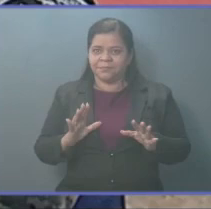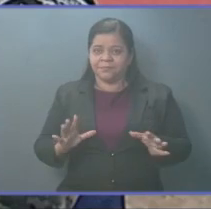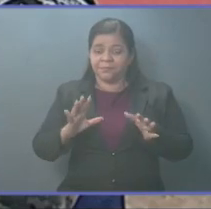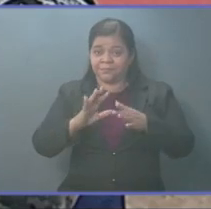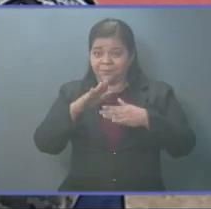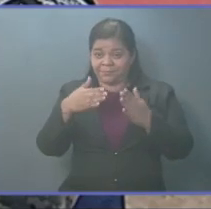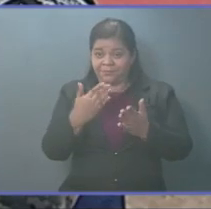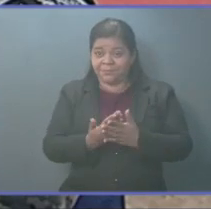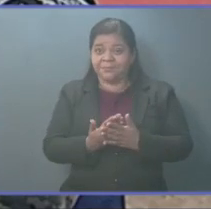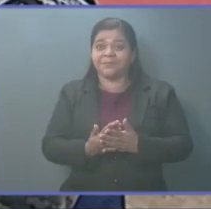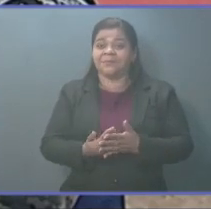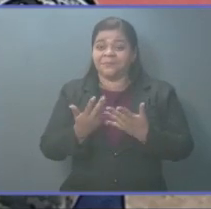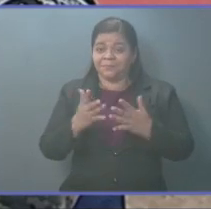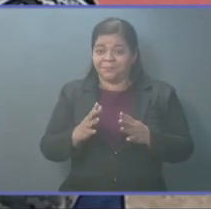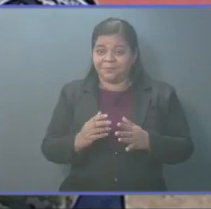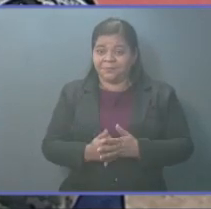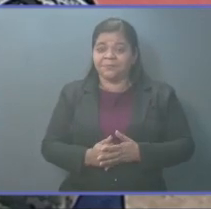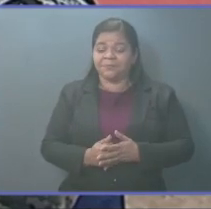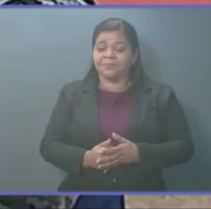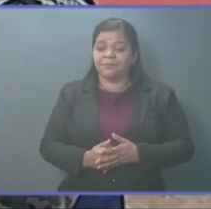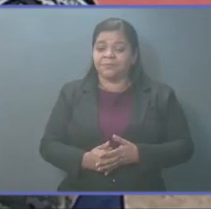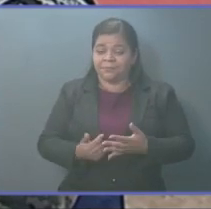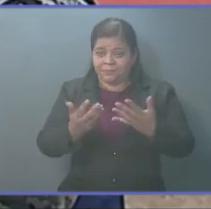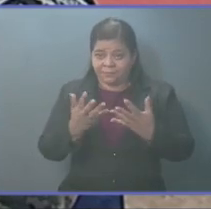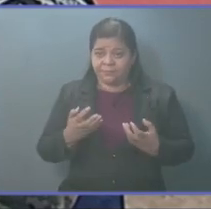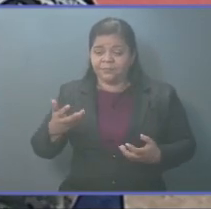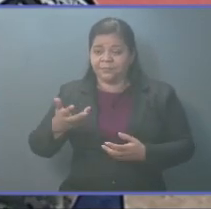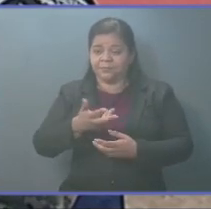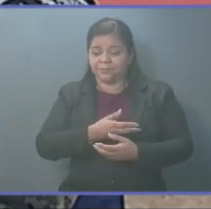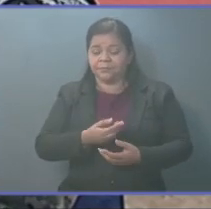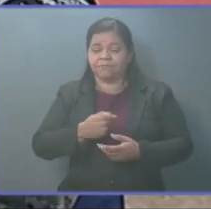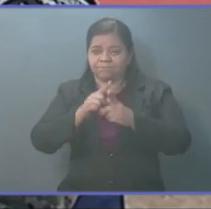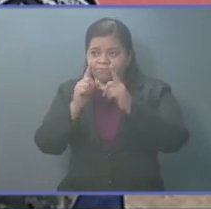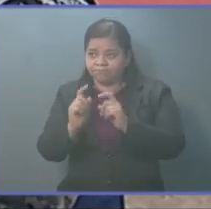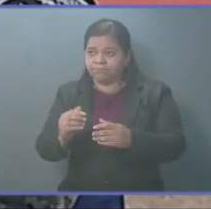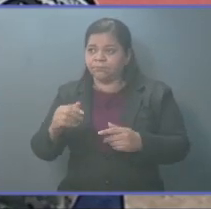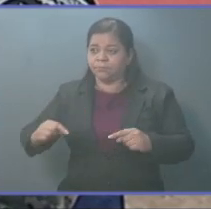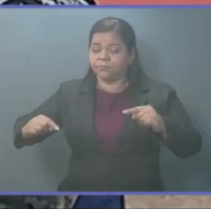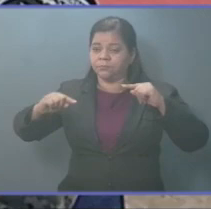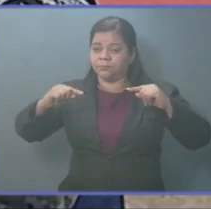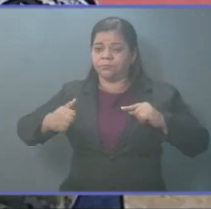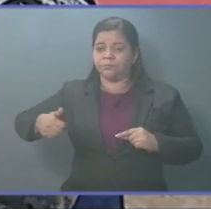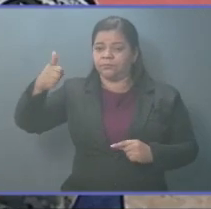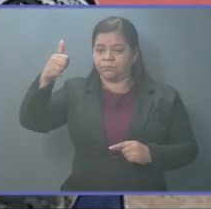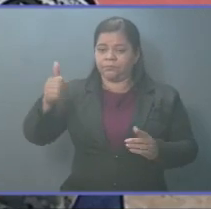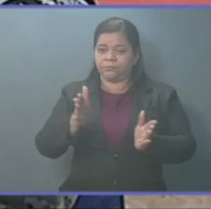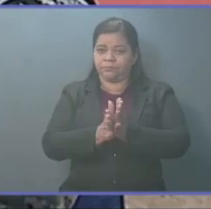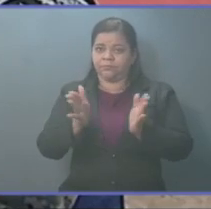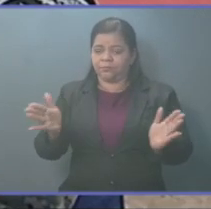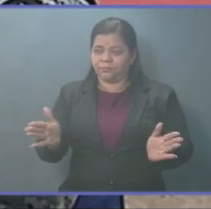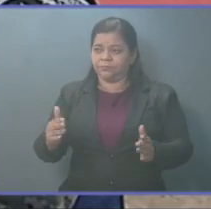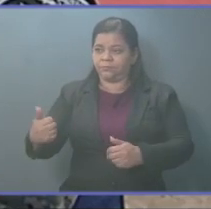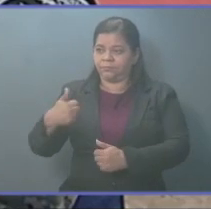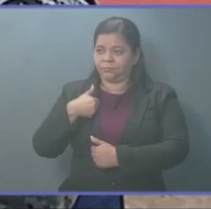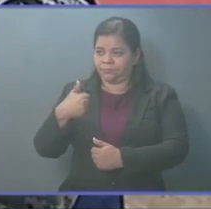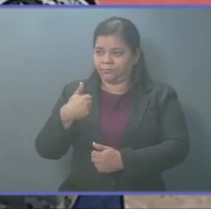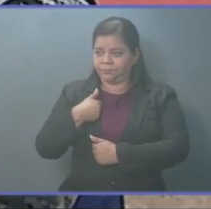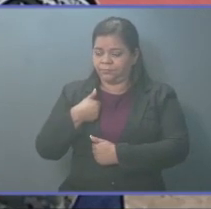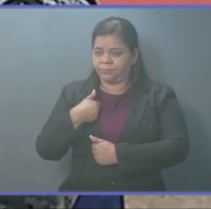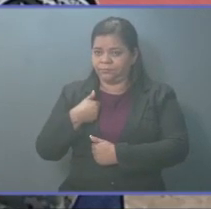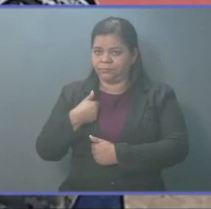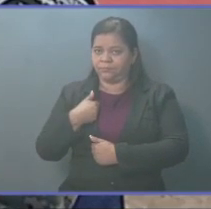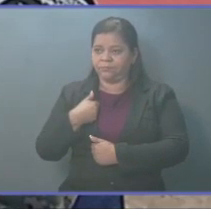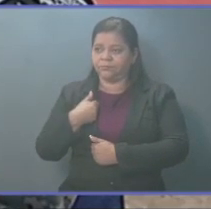Estado Mayor Presidencial al señor presidente de la República y comandante general de la Fuerza Armada. Esa